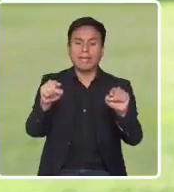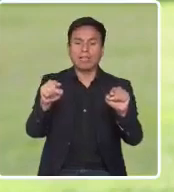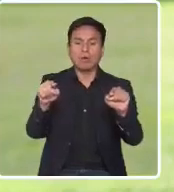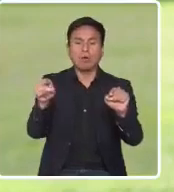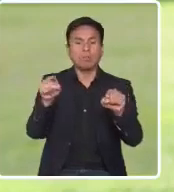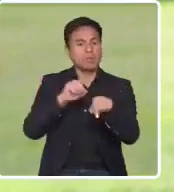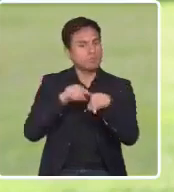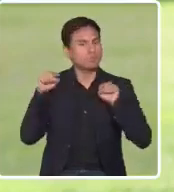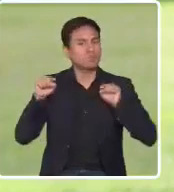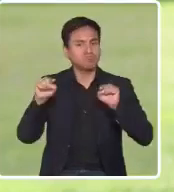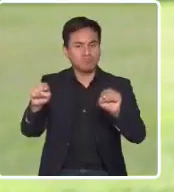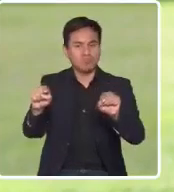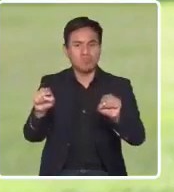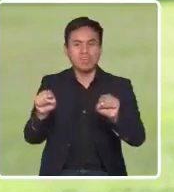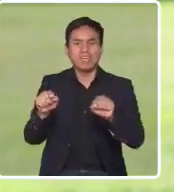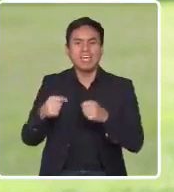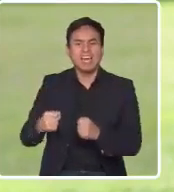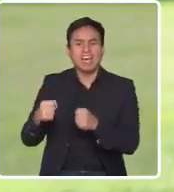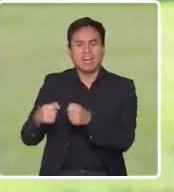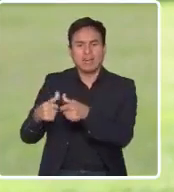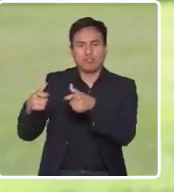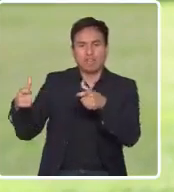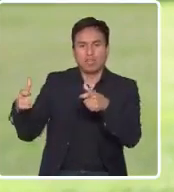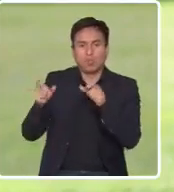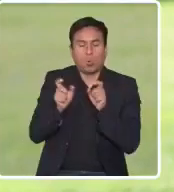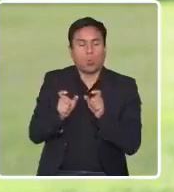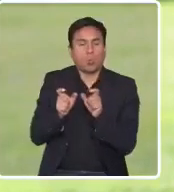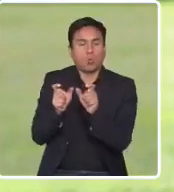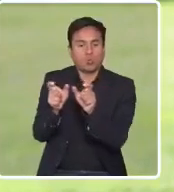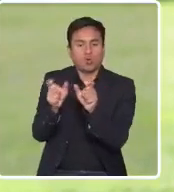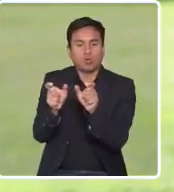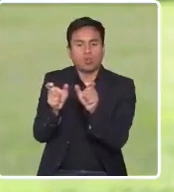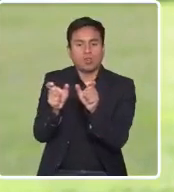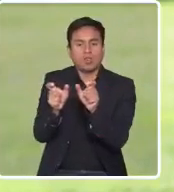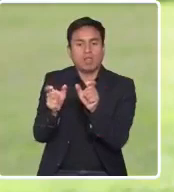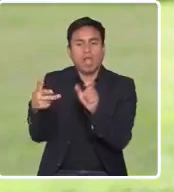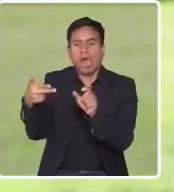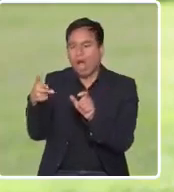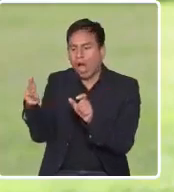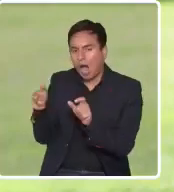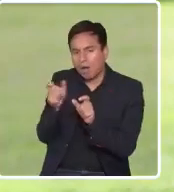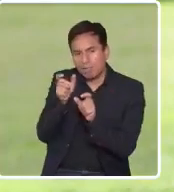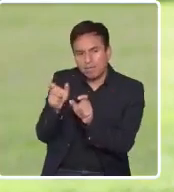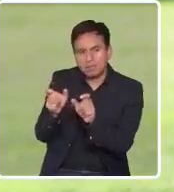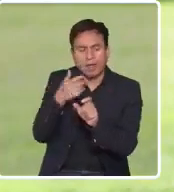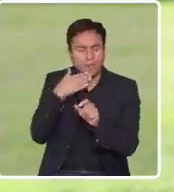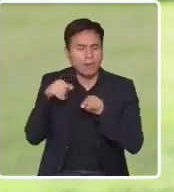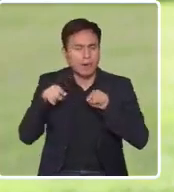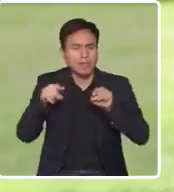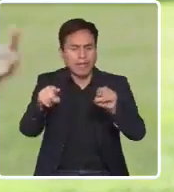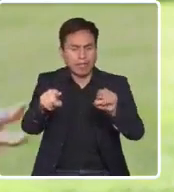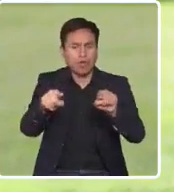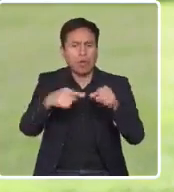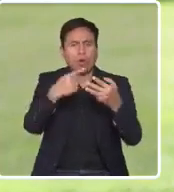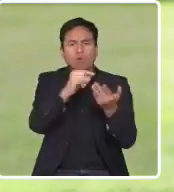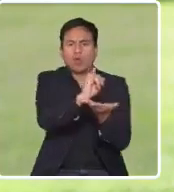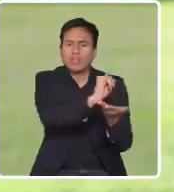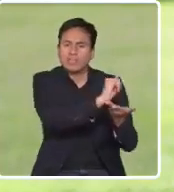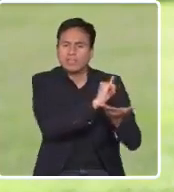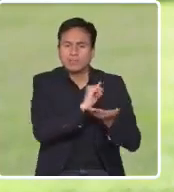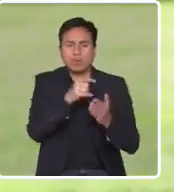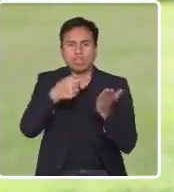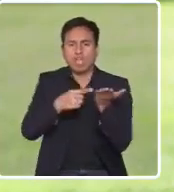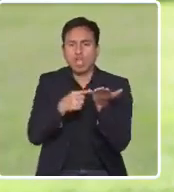o simultáneamente a que estamos reforzando el control de las fiscalizaciones de las armas, en paralelo a que estamos reforzando otros organismos